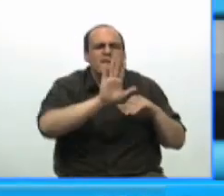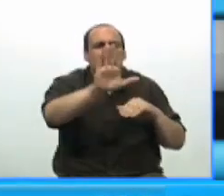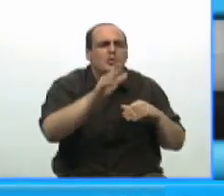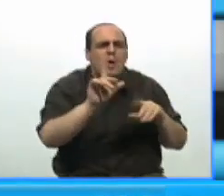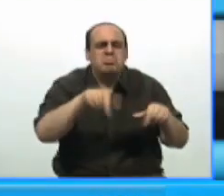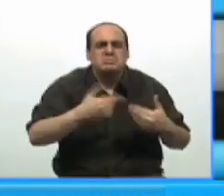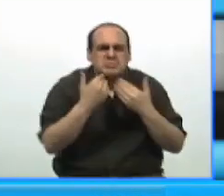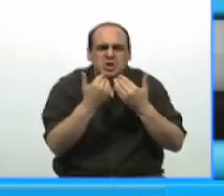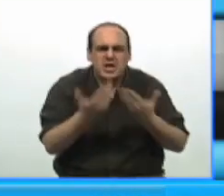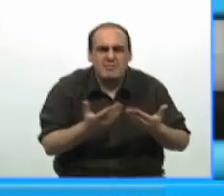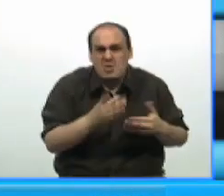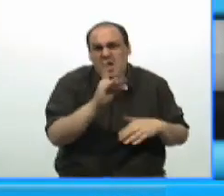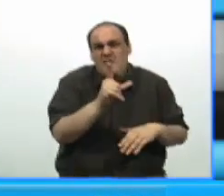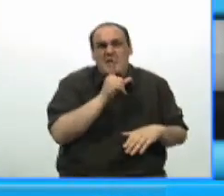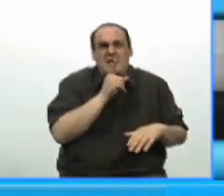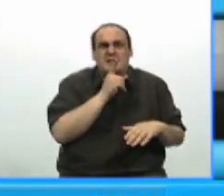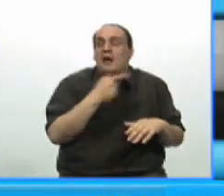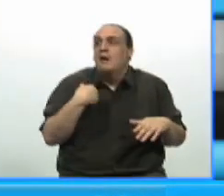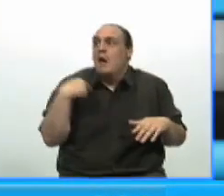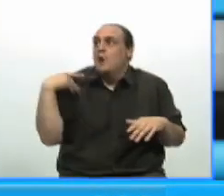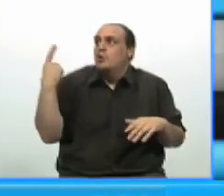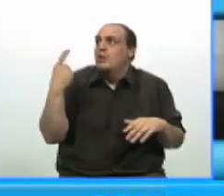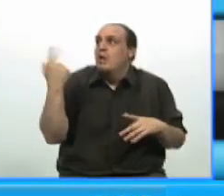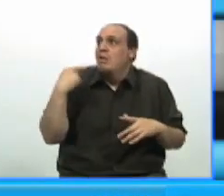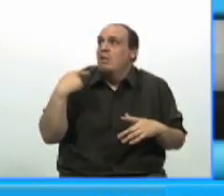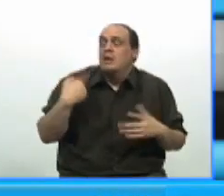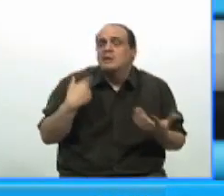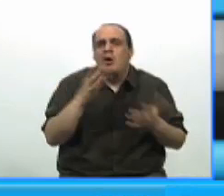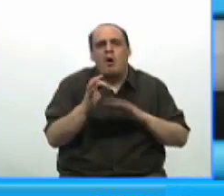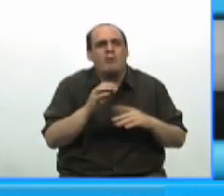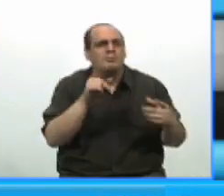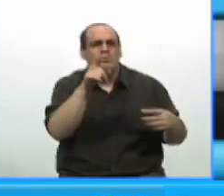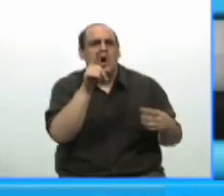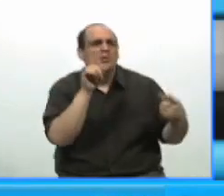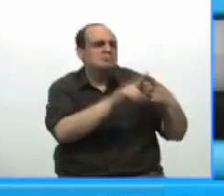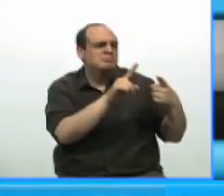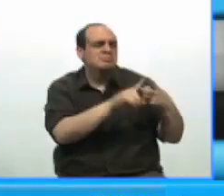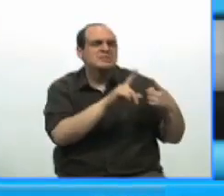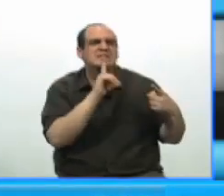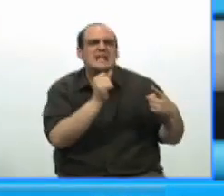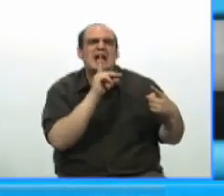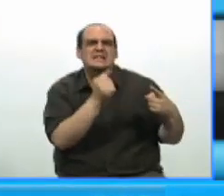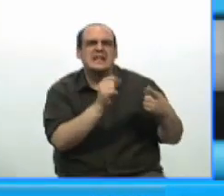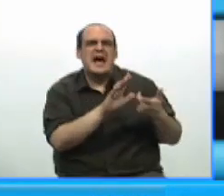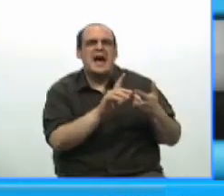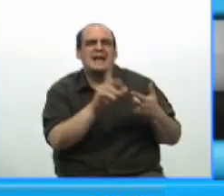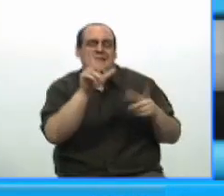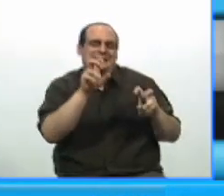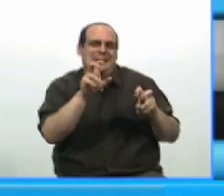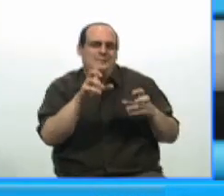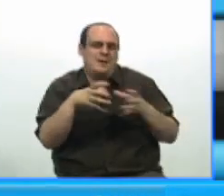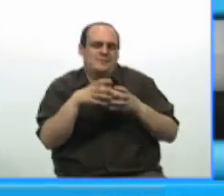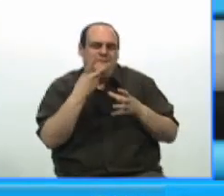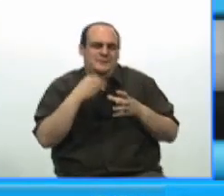esto implica para el entrenador. Si tu ligazón con el Tata Martino, por una cuestión leprosa, también te pone